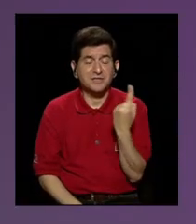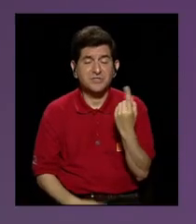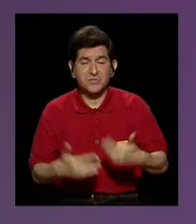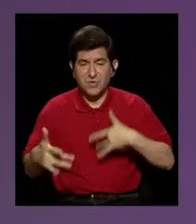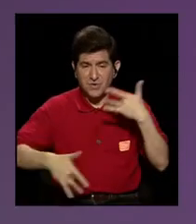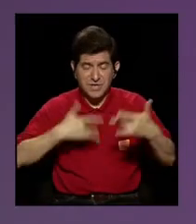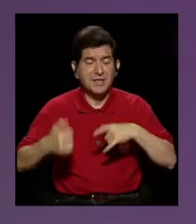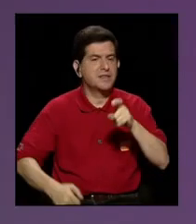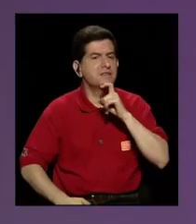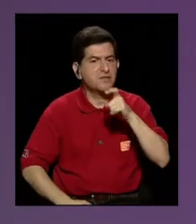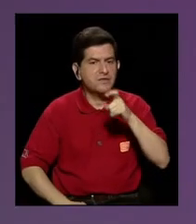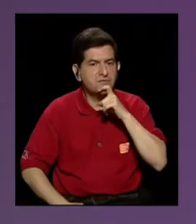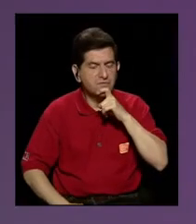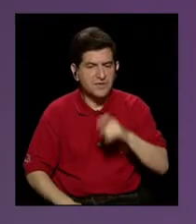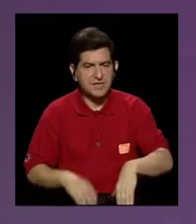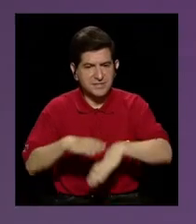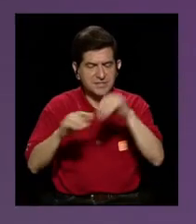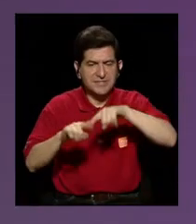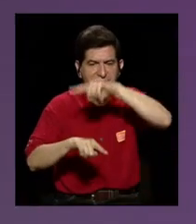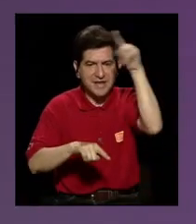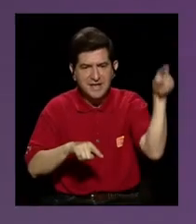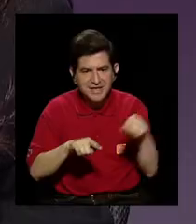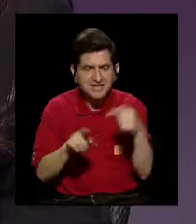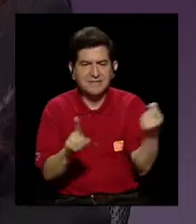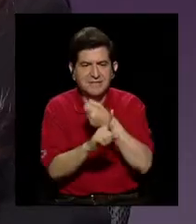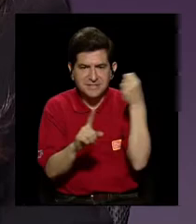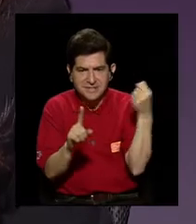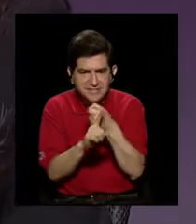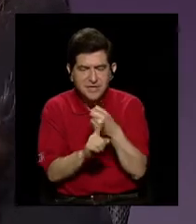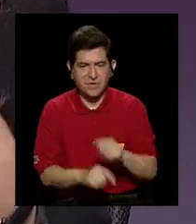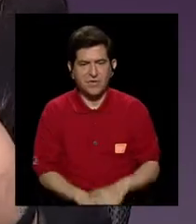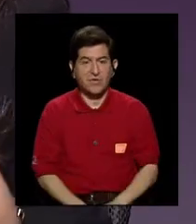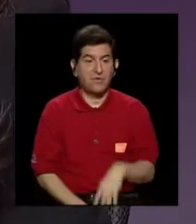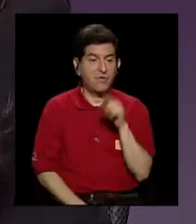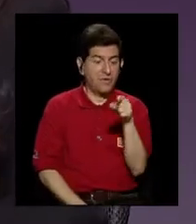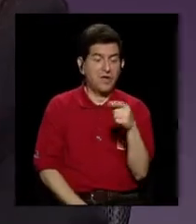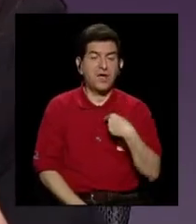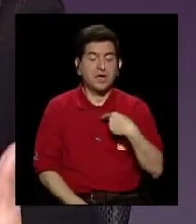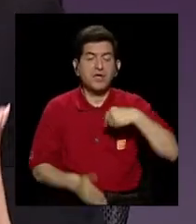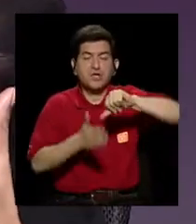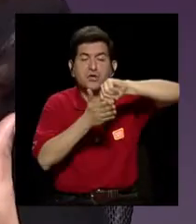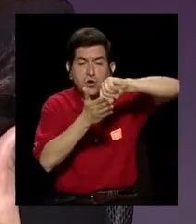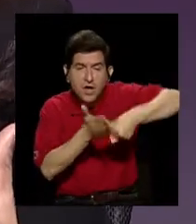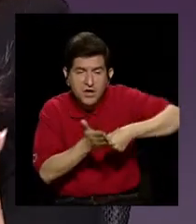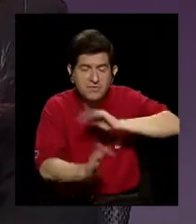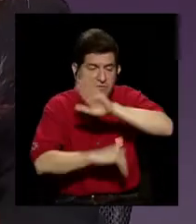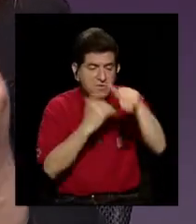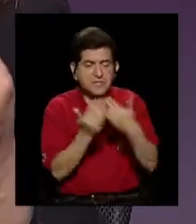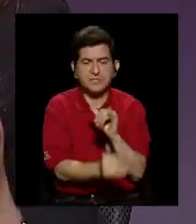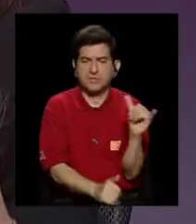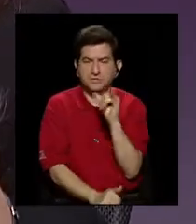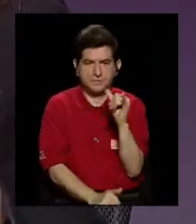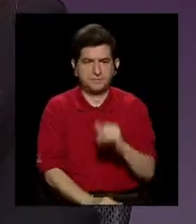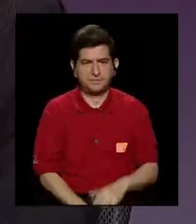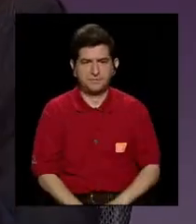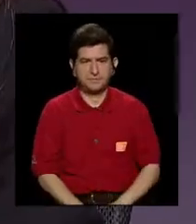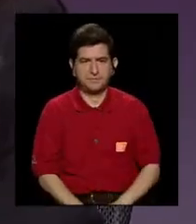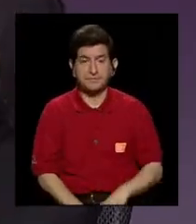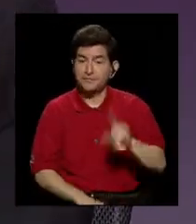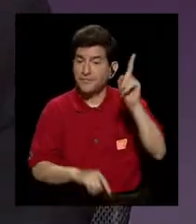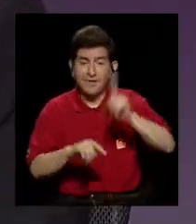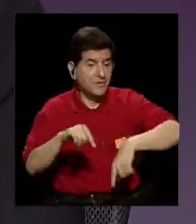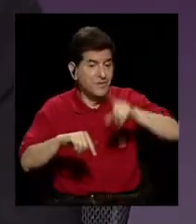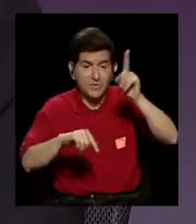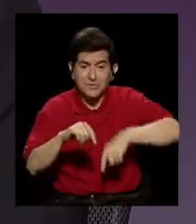muy difícil salir de los ciclos de la violencia. Y ahí es donde yo insisto y todas insistimos en que no